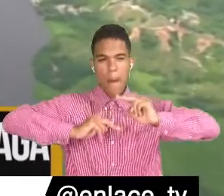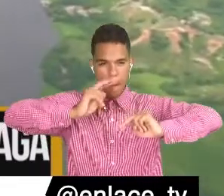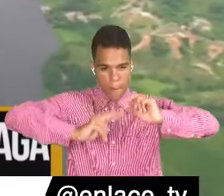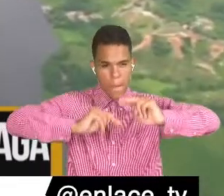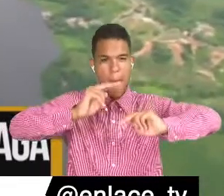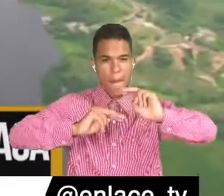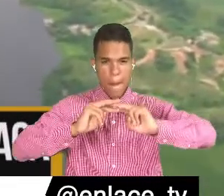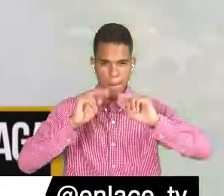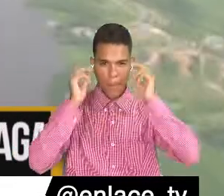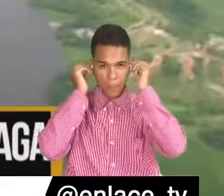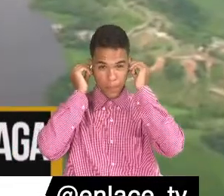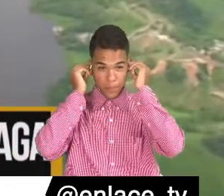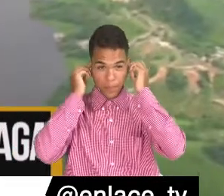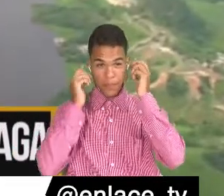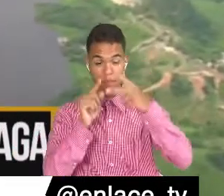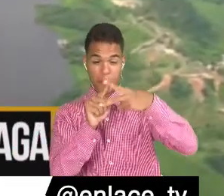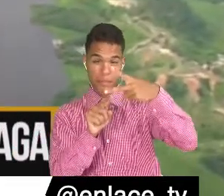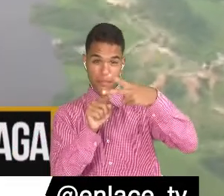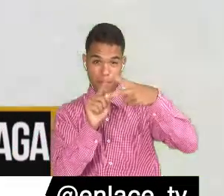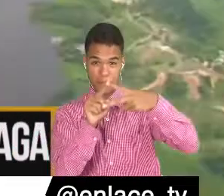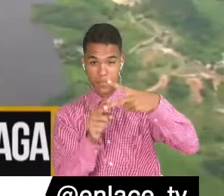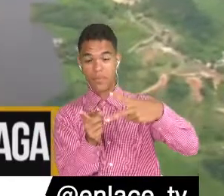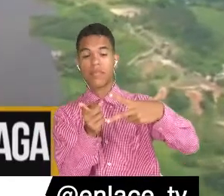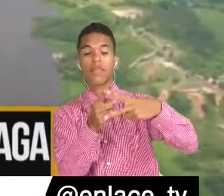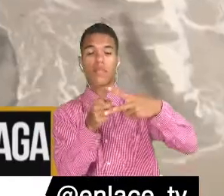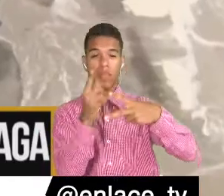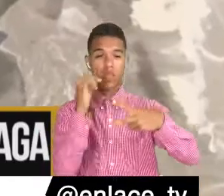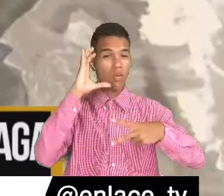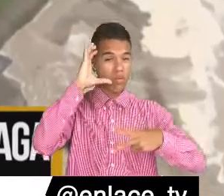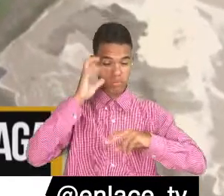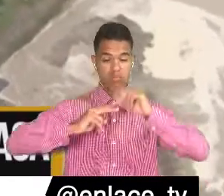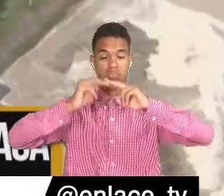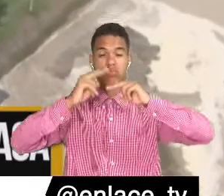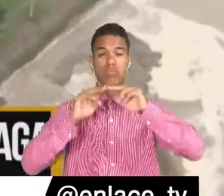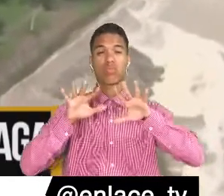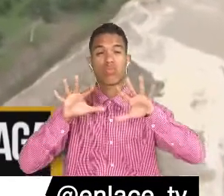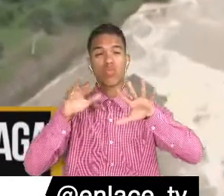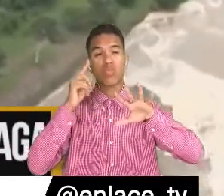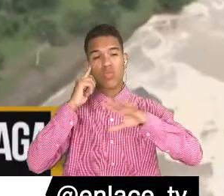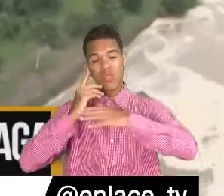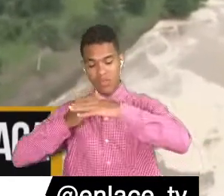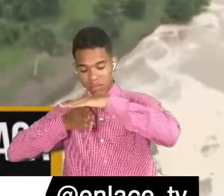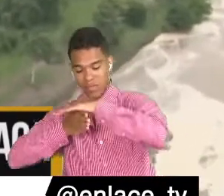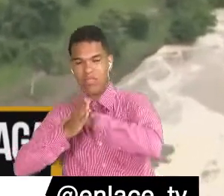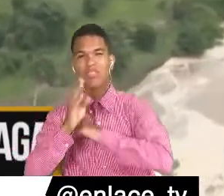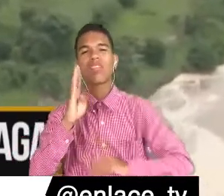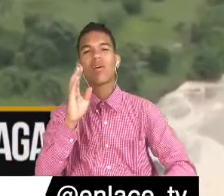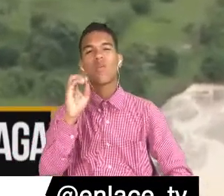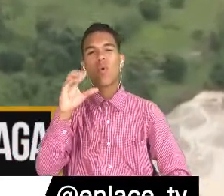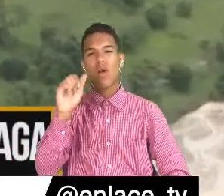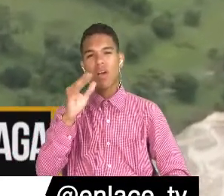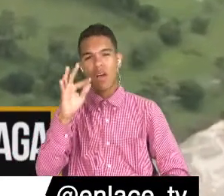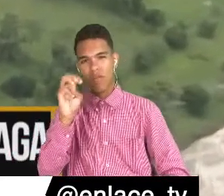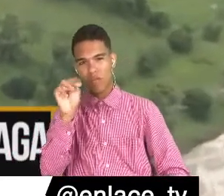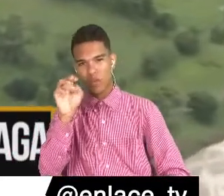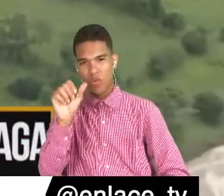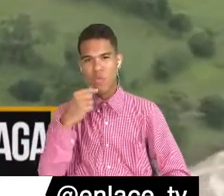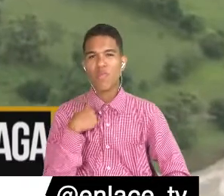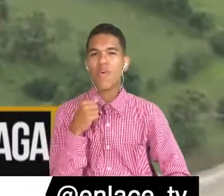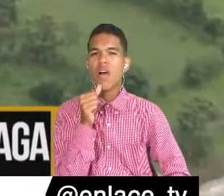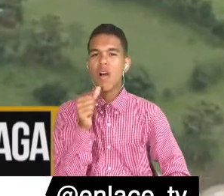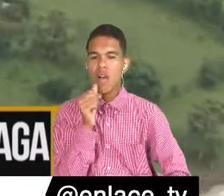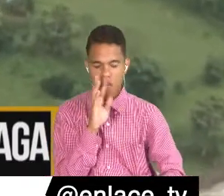se desarrolla en dos fases. La primera contempló la construcción de una estructura de entrada o bocatoma para la captación del agua del río Sogamoso,